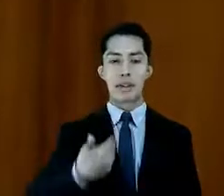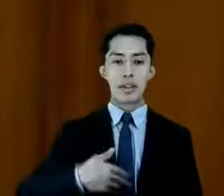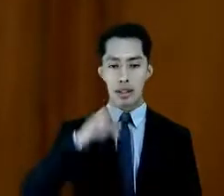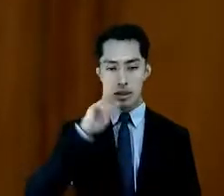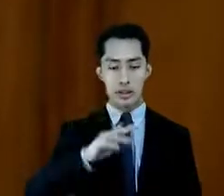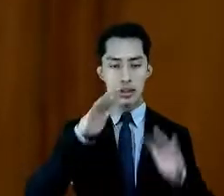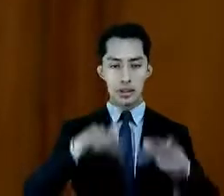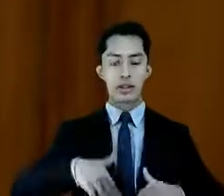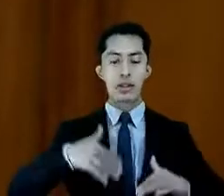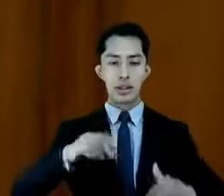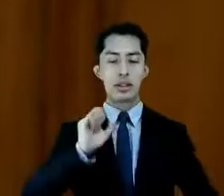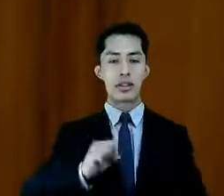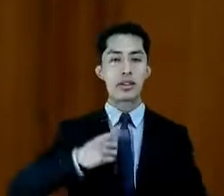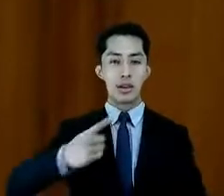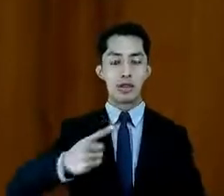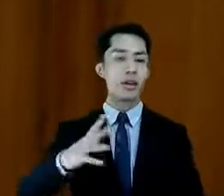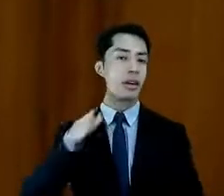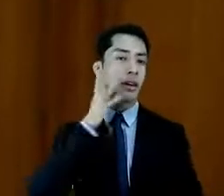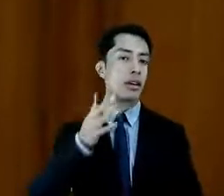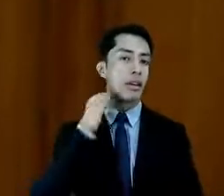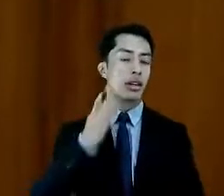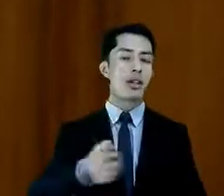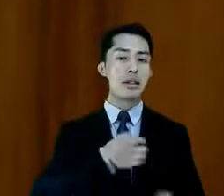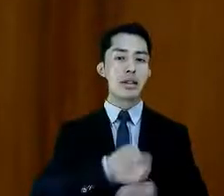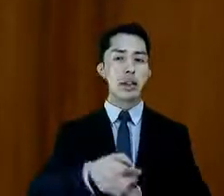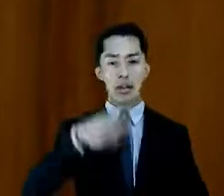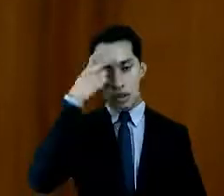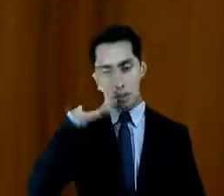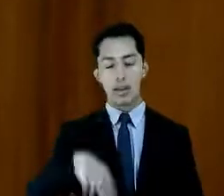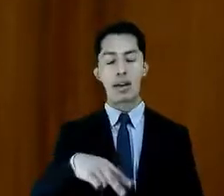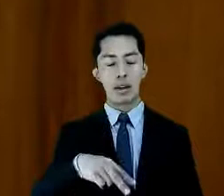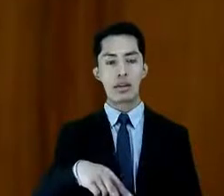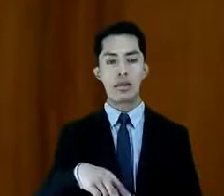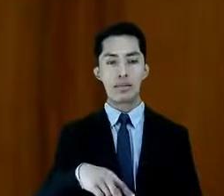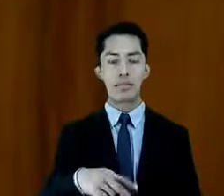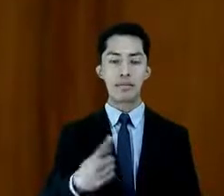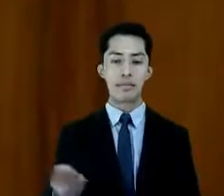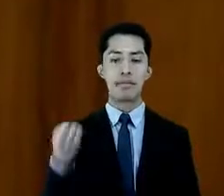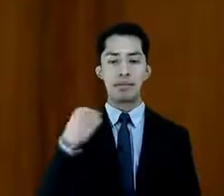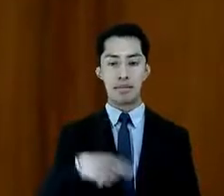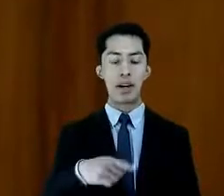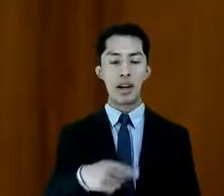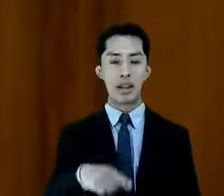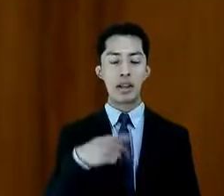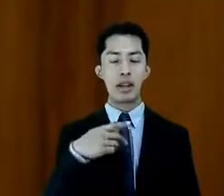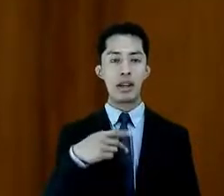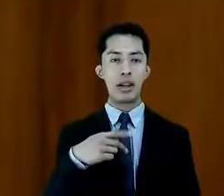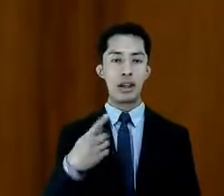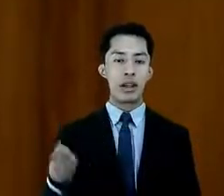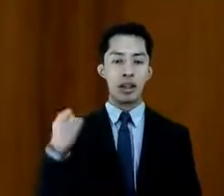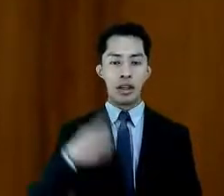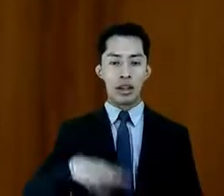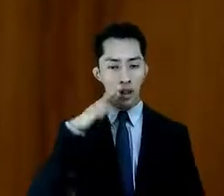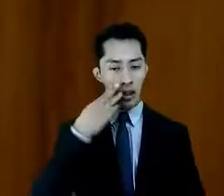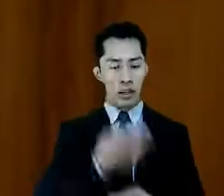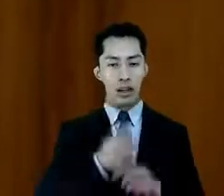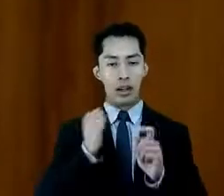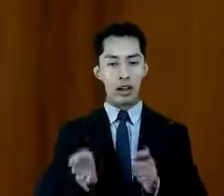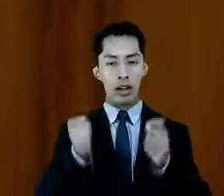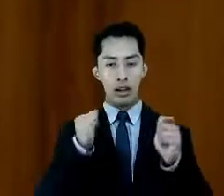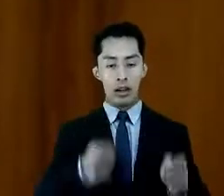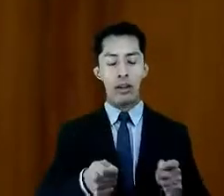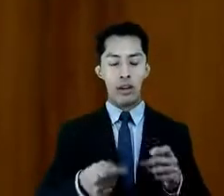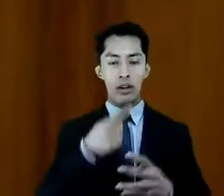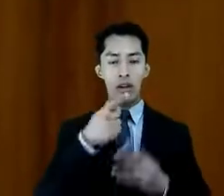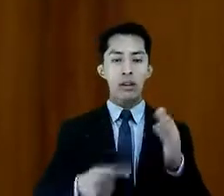honorable 61ª legislatura del Estado de México. En ejercicio de las atribuciones que me confieren